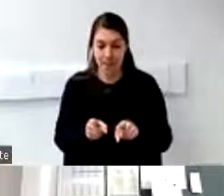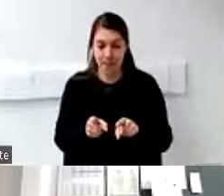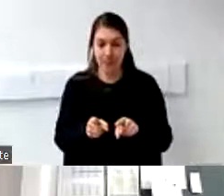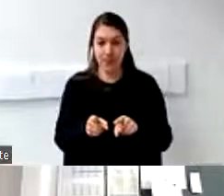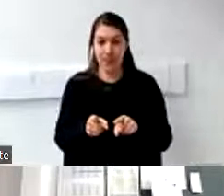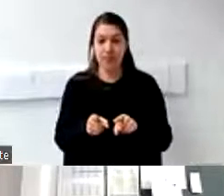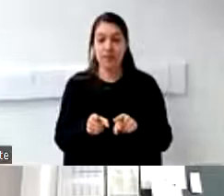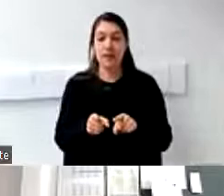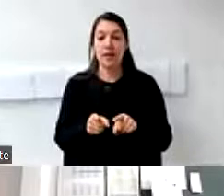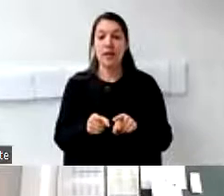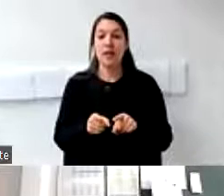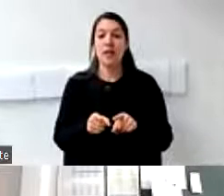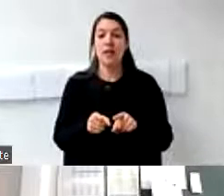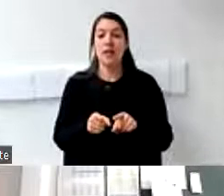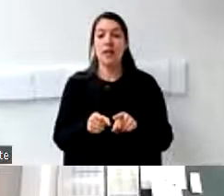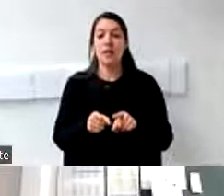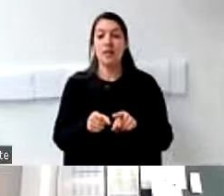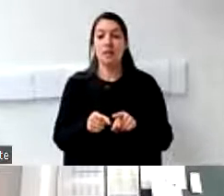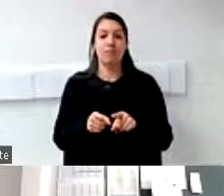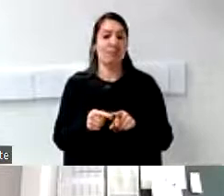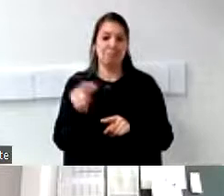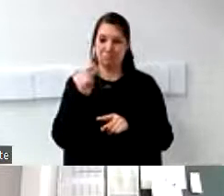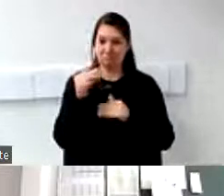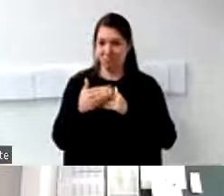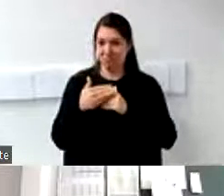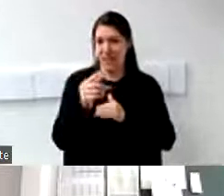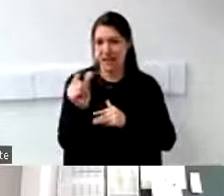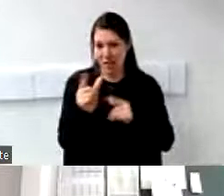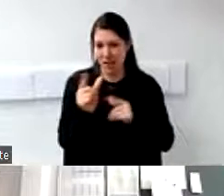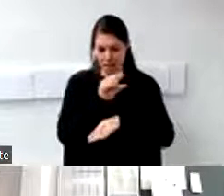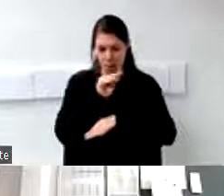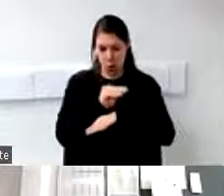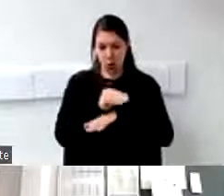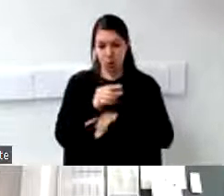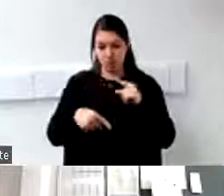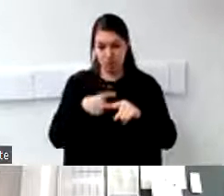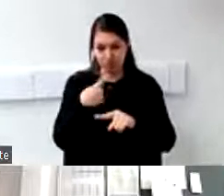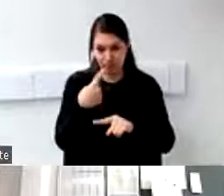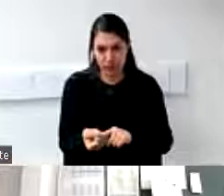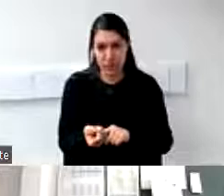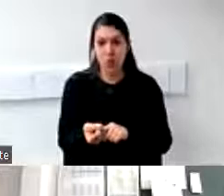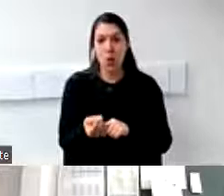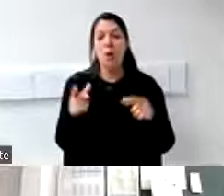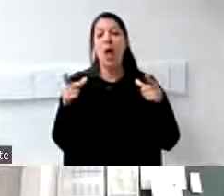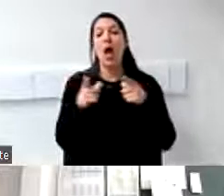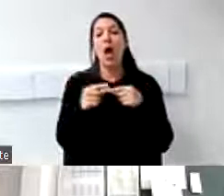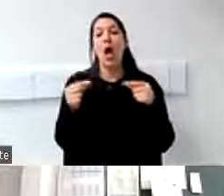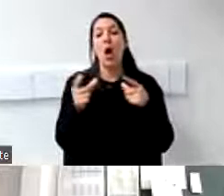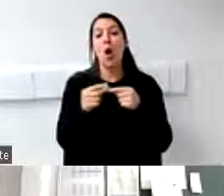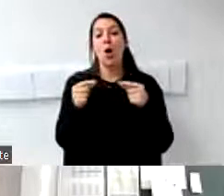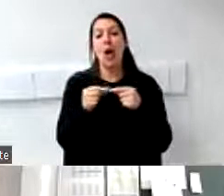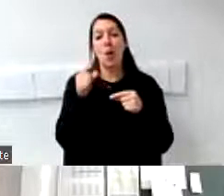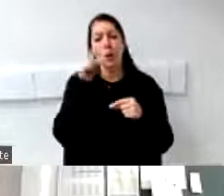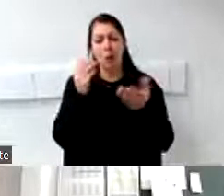les va a llegar en un rato después de terminado el curso una hoja de evaluación de